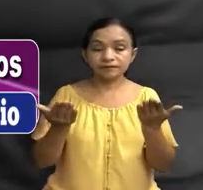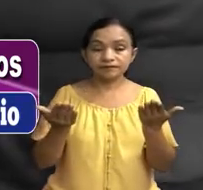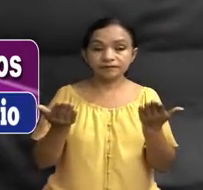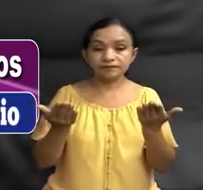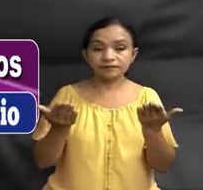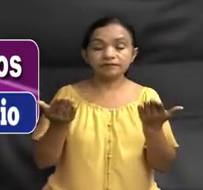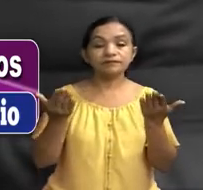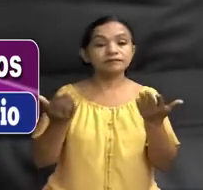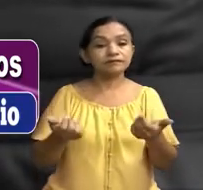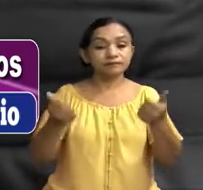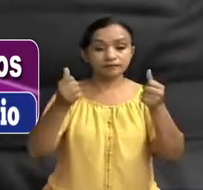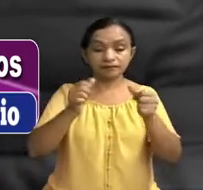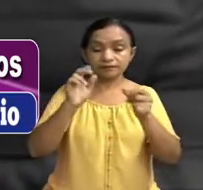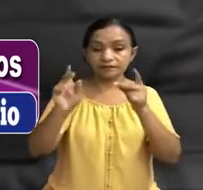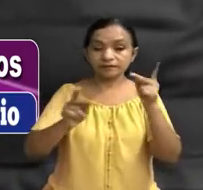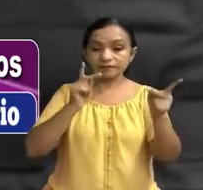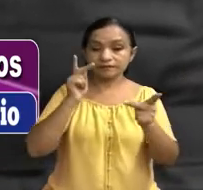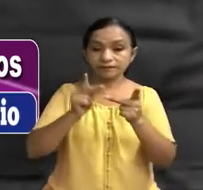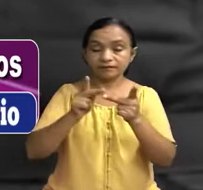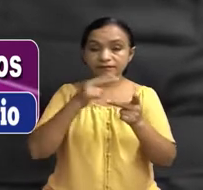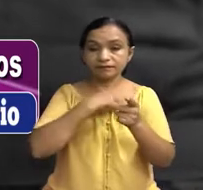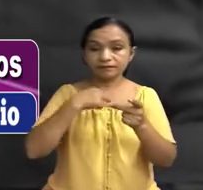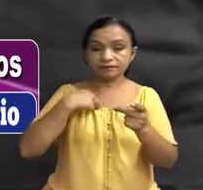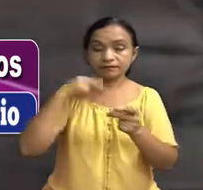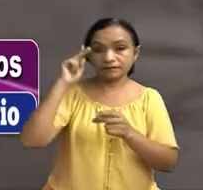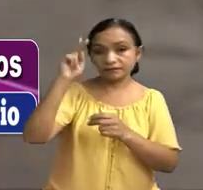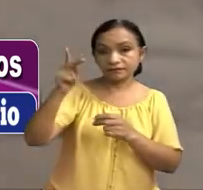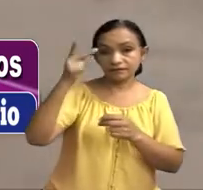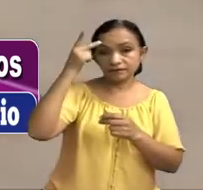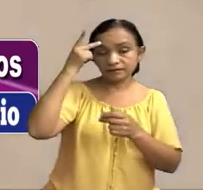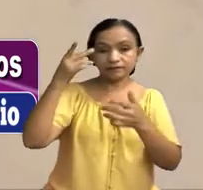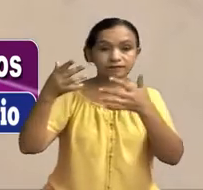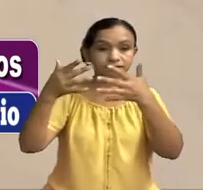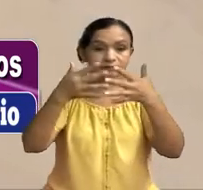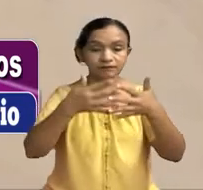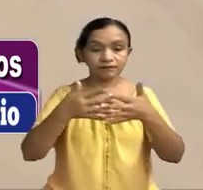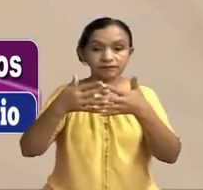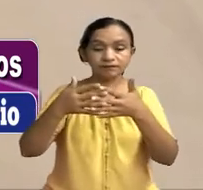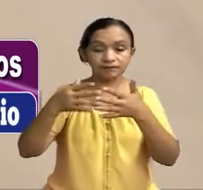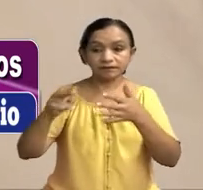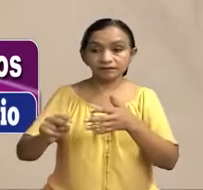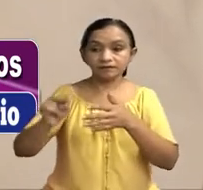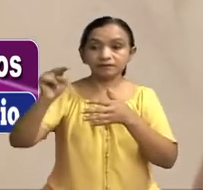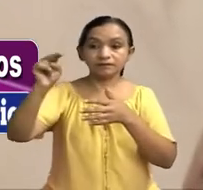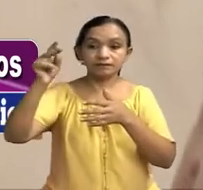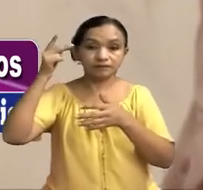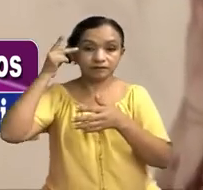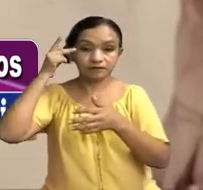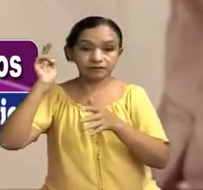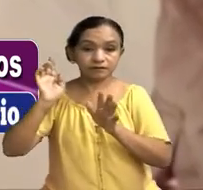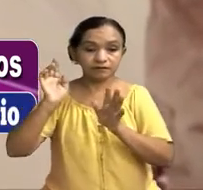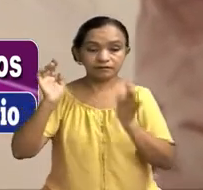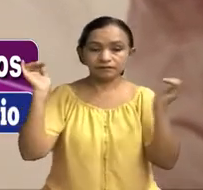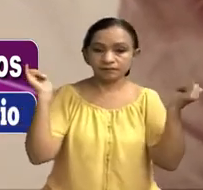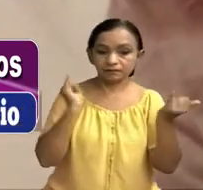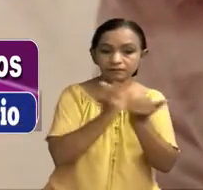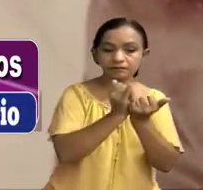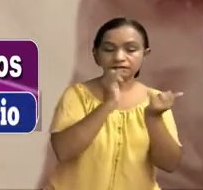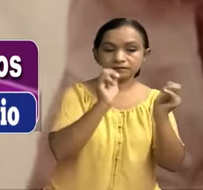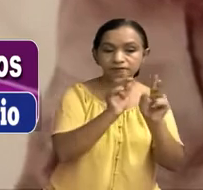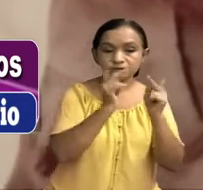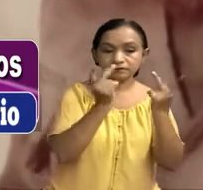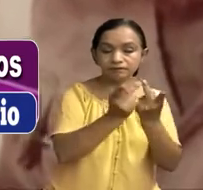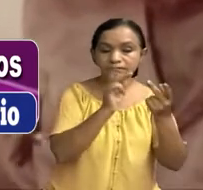en una posición correcta para enfrentar las políticas imperialistas. Los de Corea del Norte lo hacen de esa manera, nosotros tenemos que hacerlo nuestros pueblos